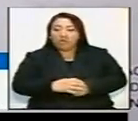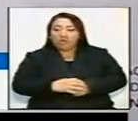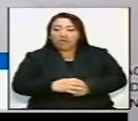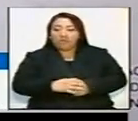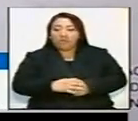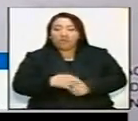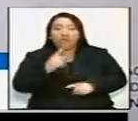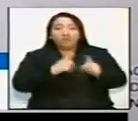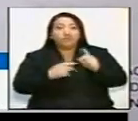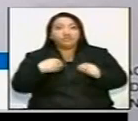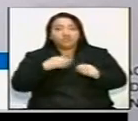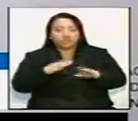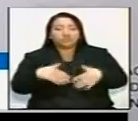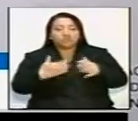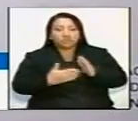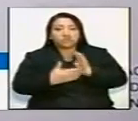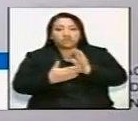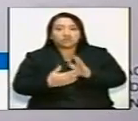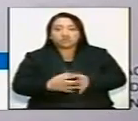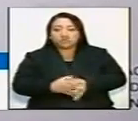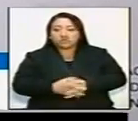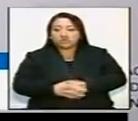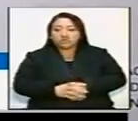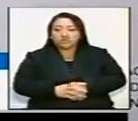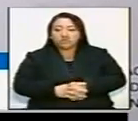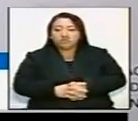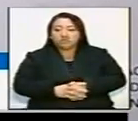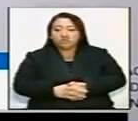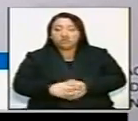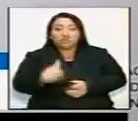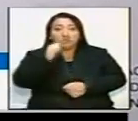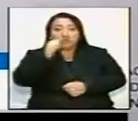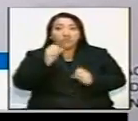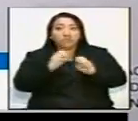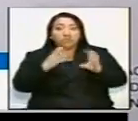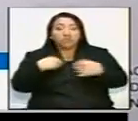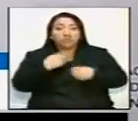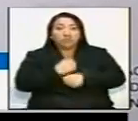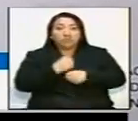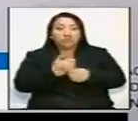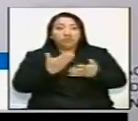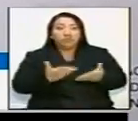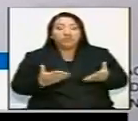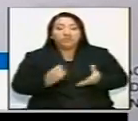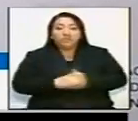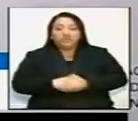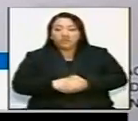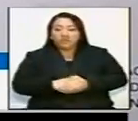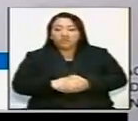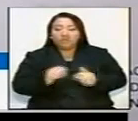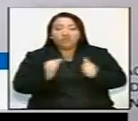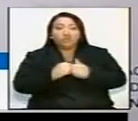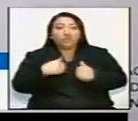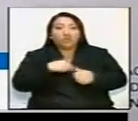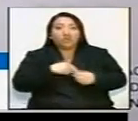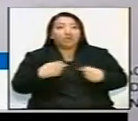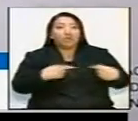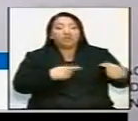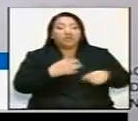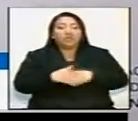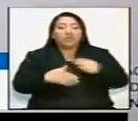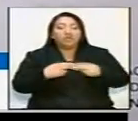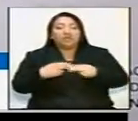nosotros lo vamos a poder apreciar en el día a día, en nuestros productos, en nuestra competitividad a